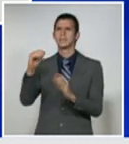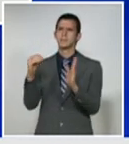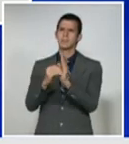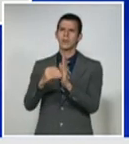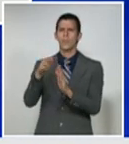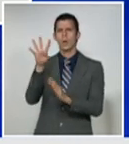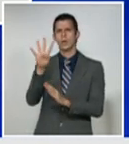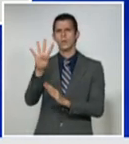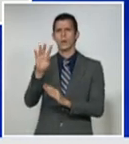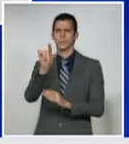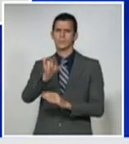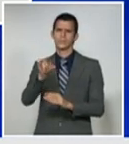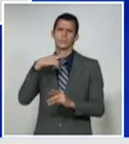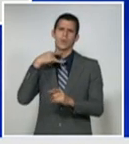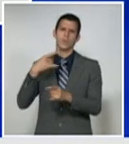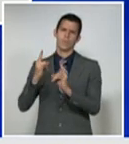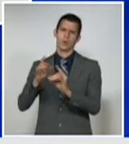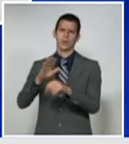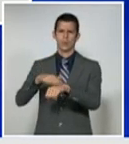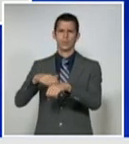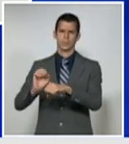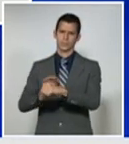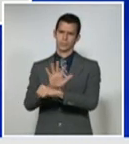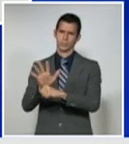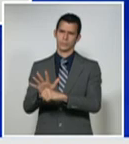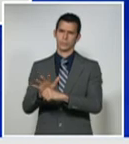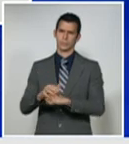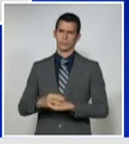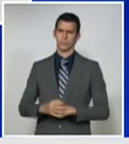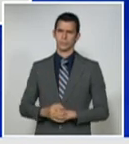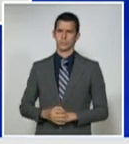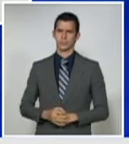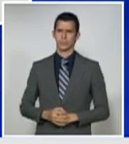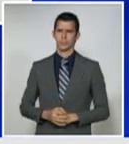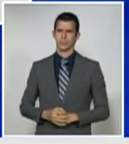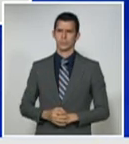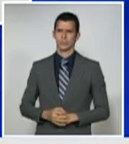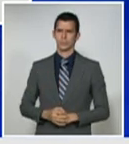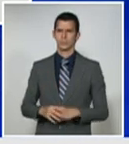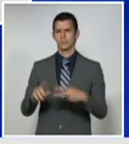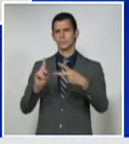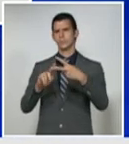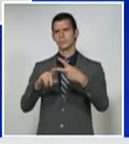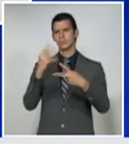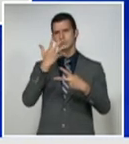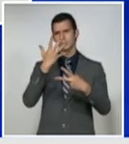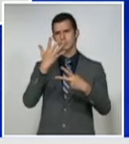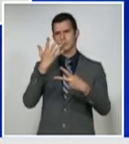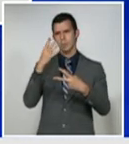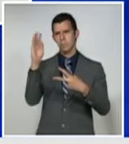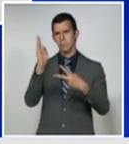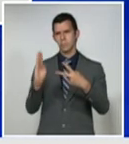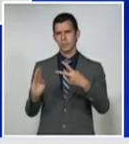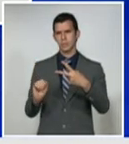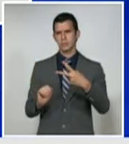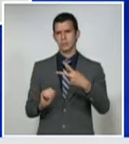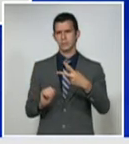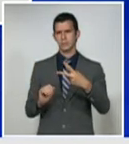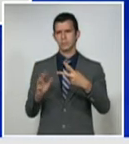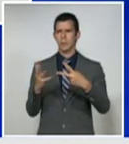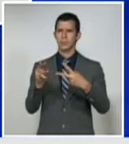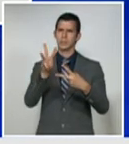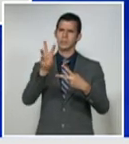560.444 personas fallecidas con COVID. Le sigue Brasil con prácticamente